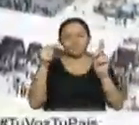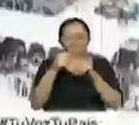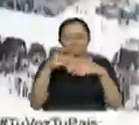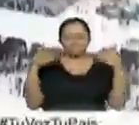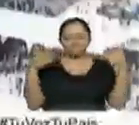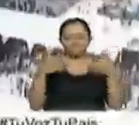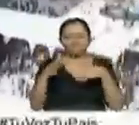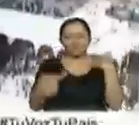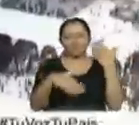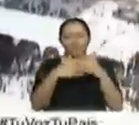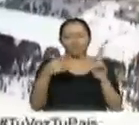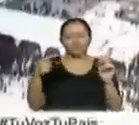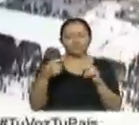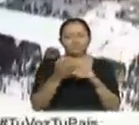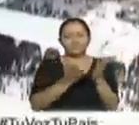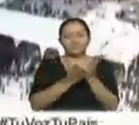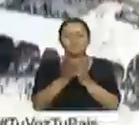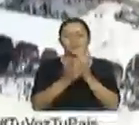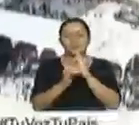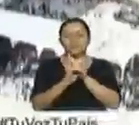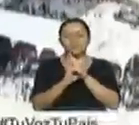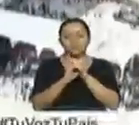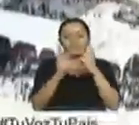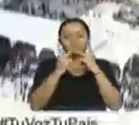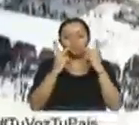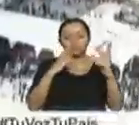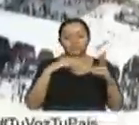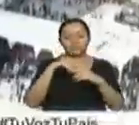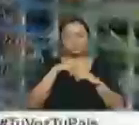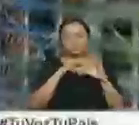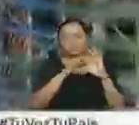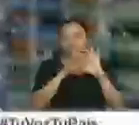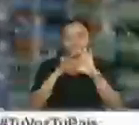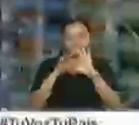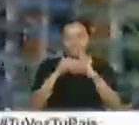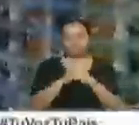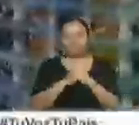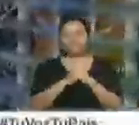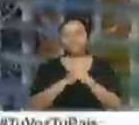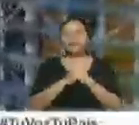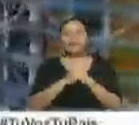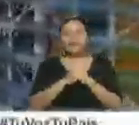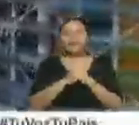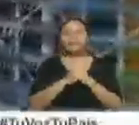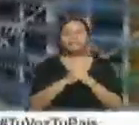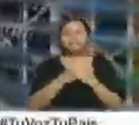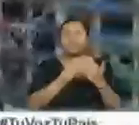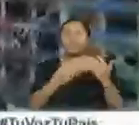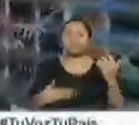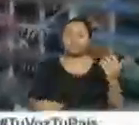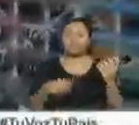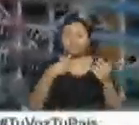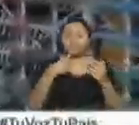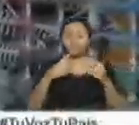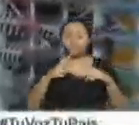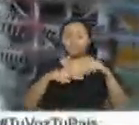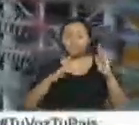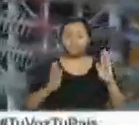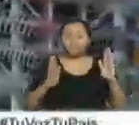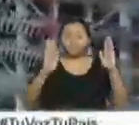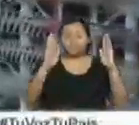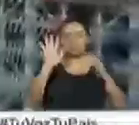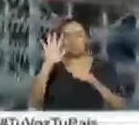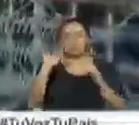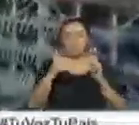concentrar los servicios e instituciones públicas relacionadas entre sí. El jefe de Estado indicó que en esta edificación trabajarán más